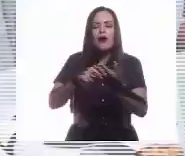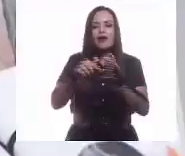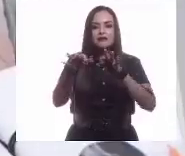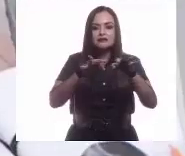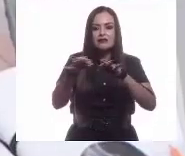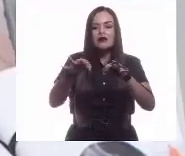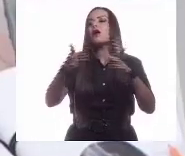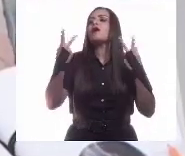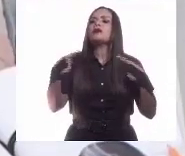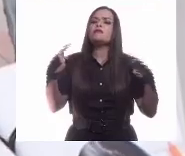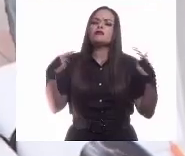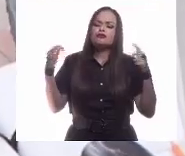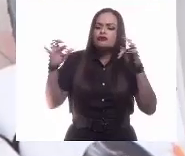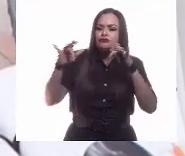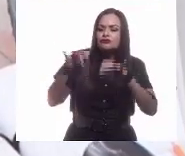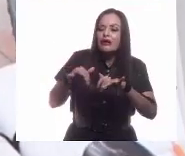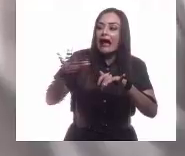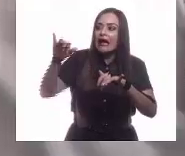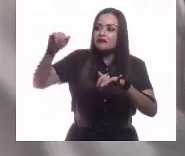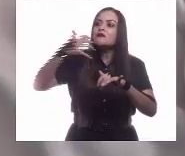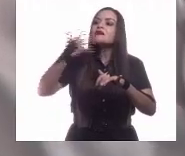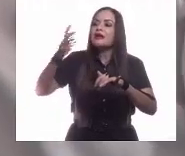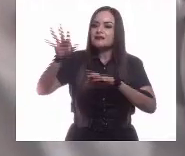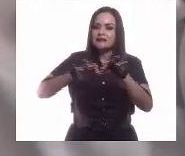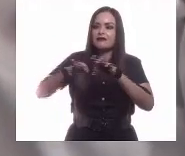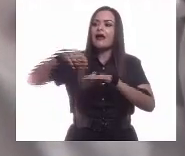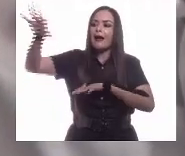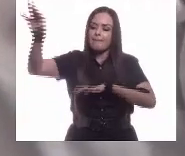a 16,800 personas,